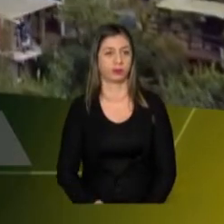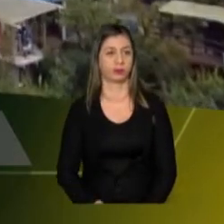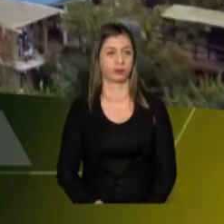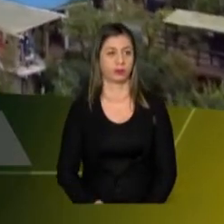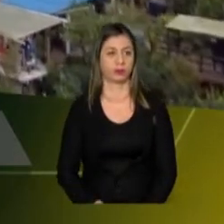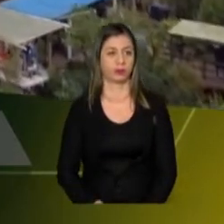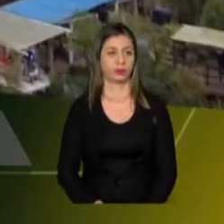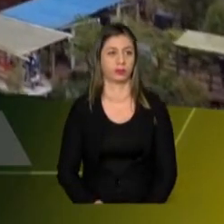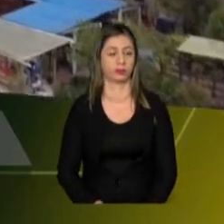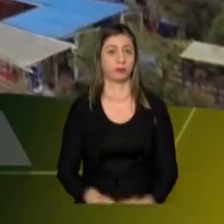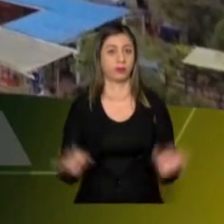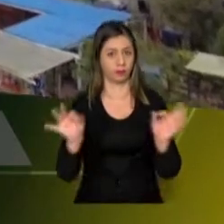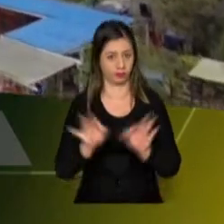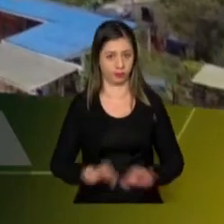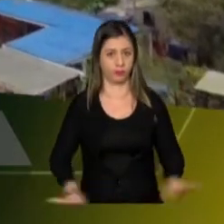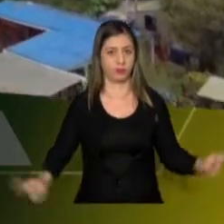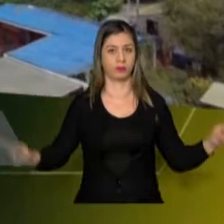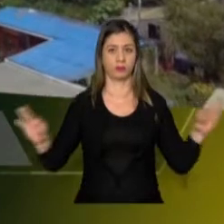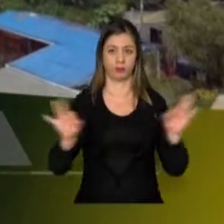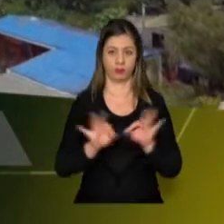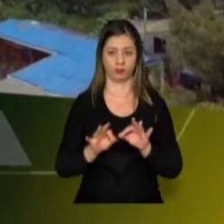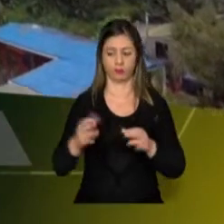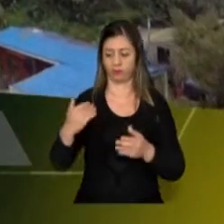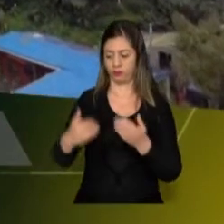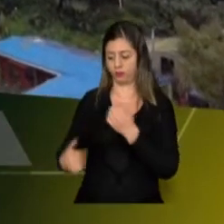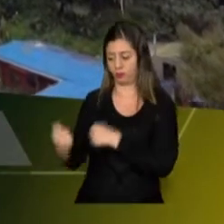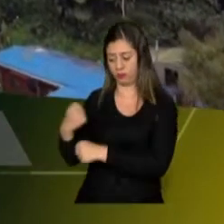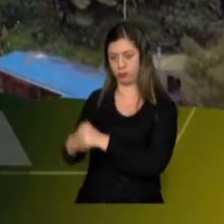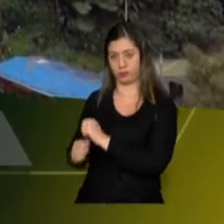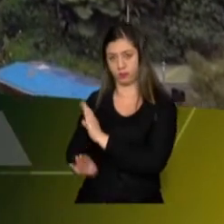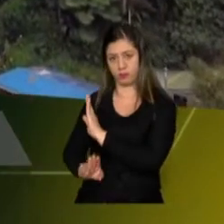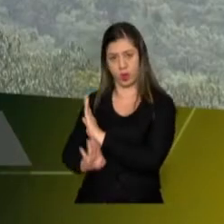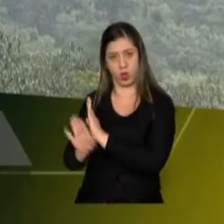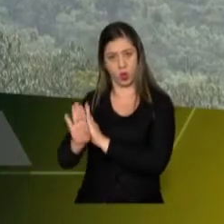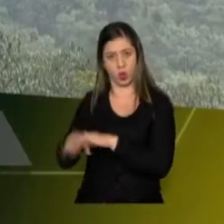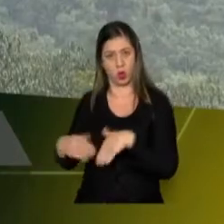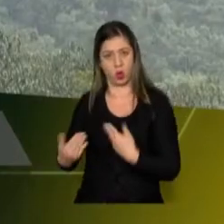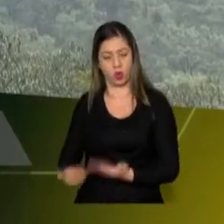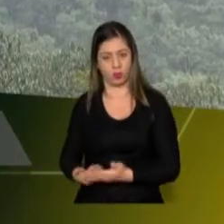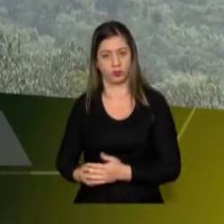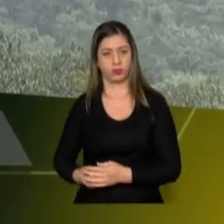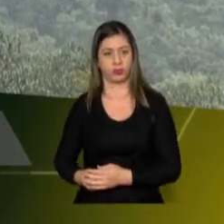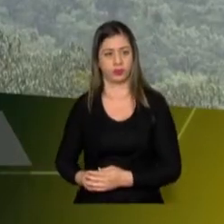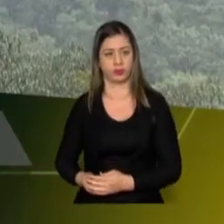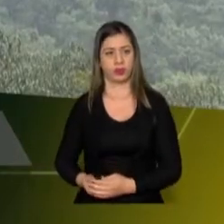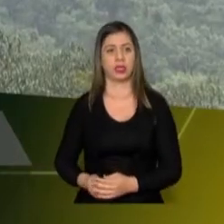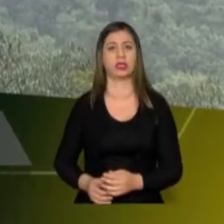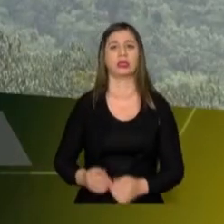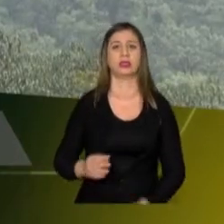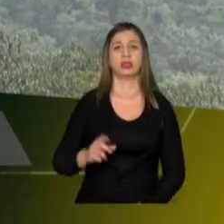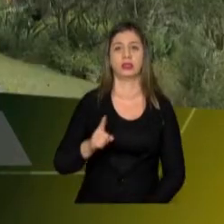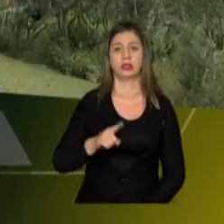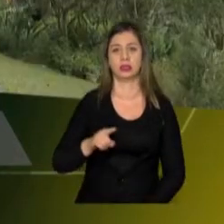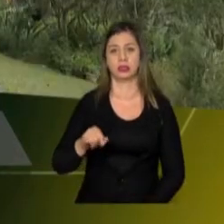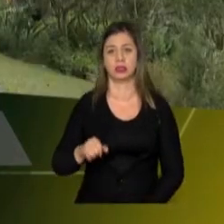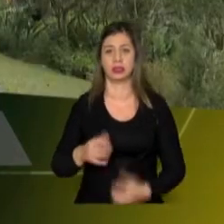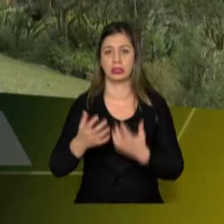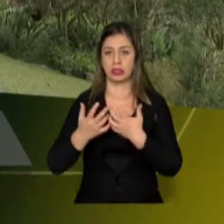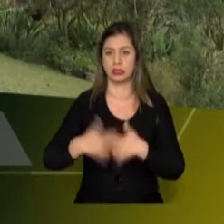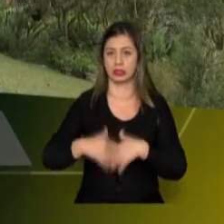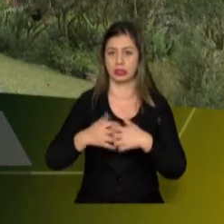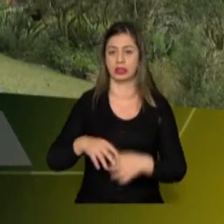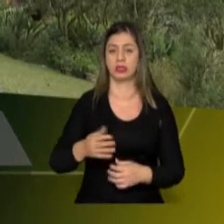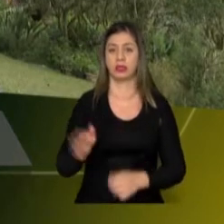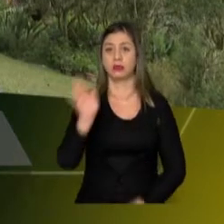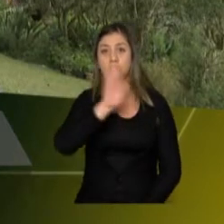avances más importantes en los últimos años seguramente ha sido el avance del SIDAP, ¿verdad? Del Sistema Departamental de